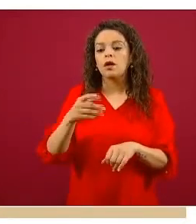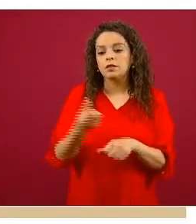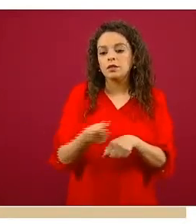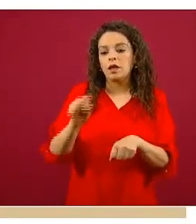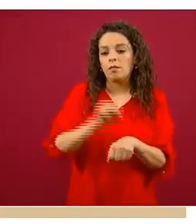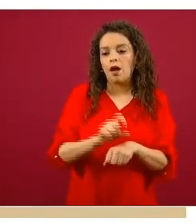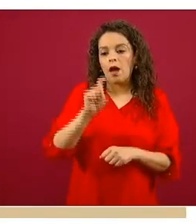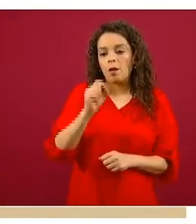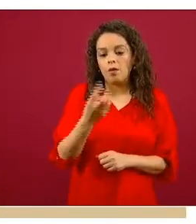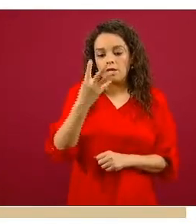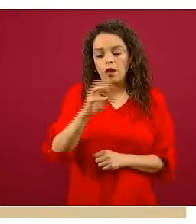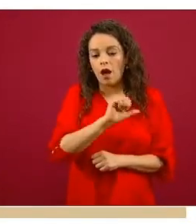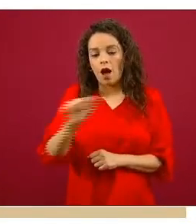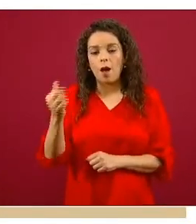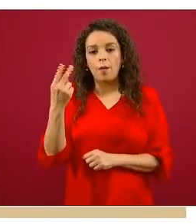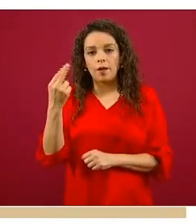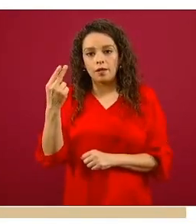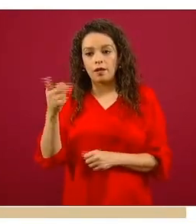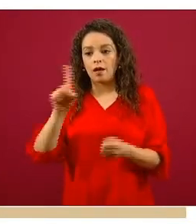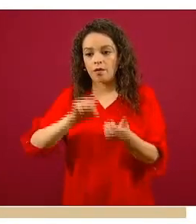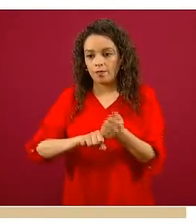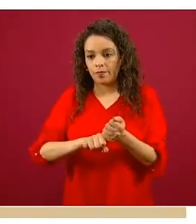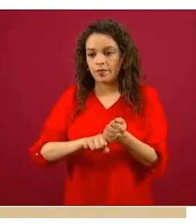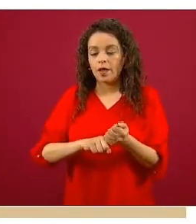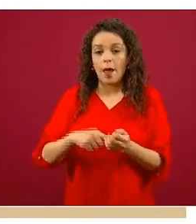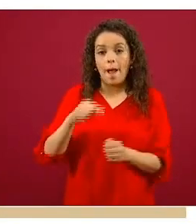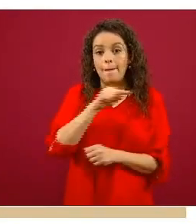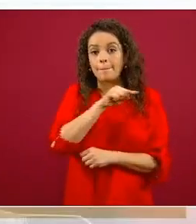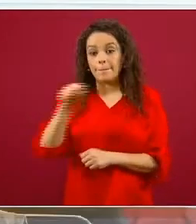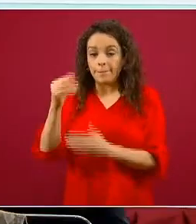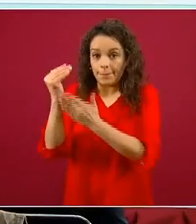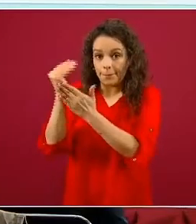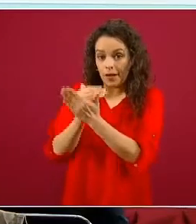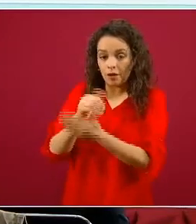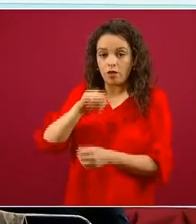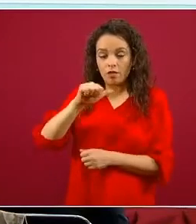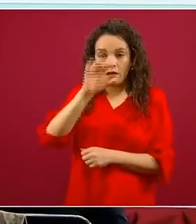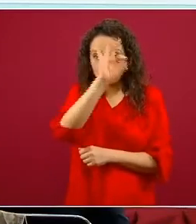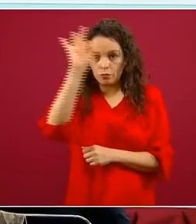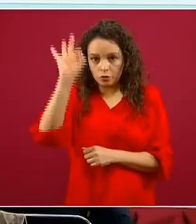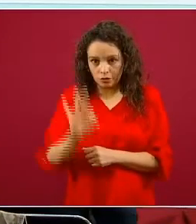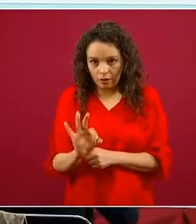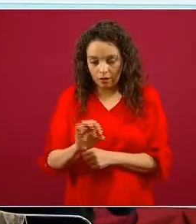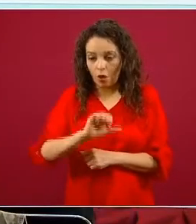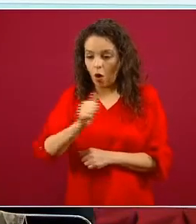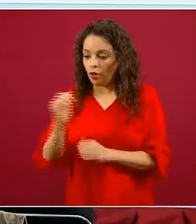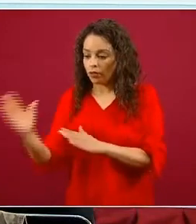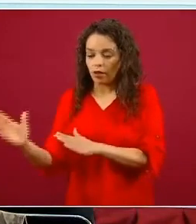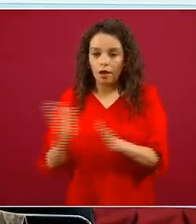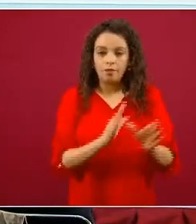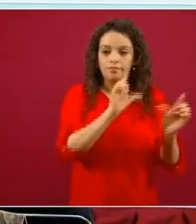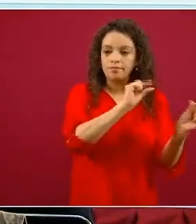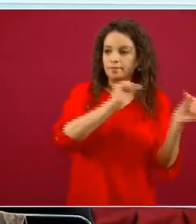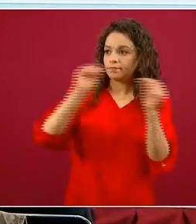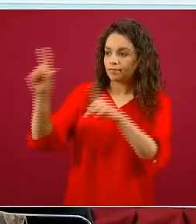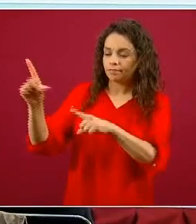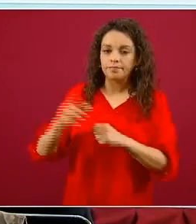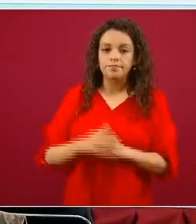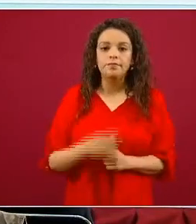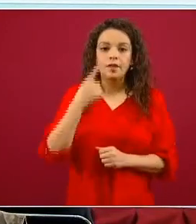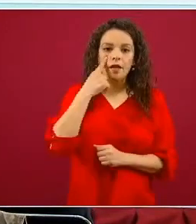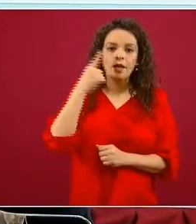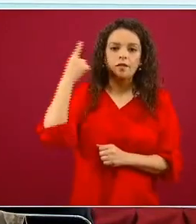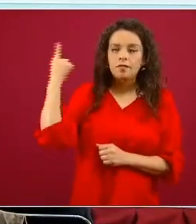25 de un menos 16%. Veamos la siguiente diapositiva, que es precisamente